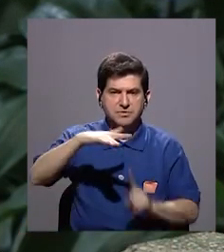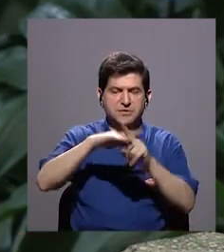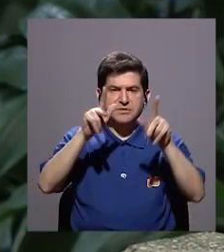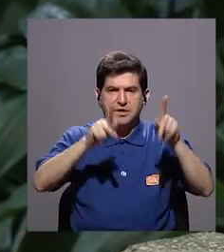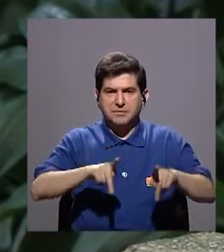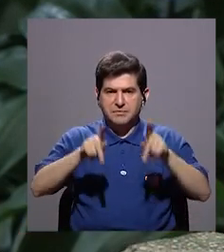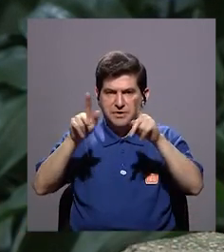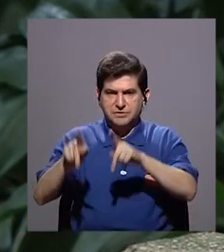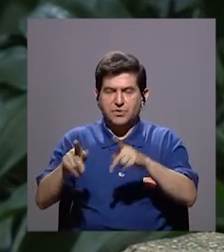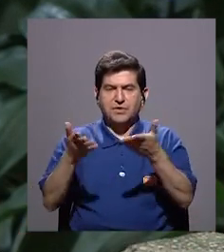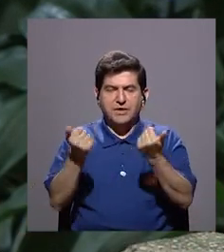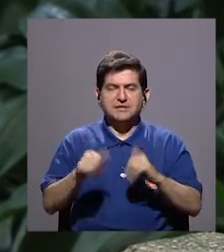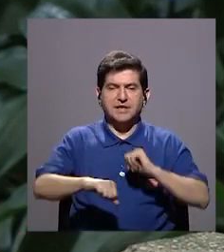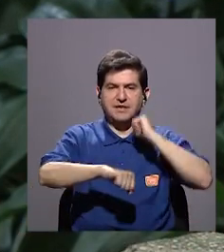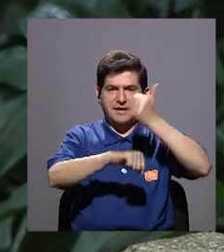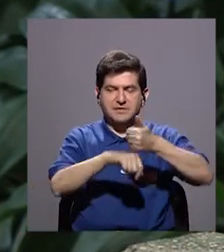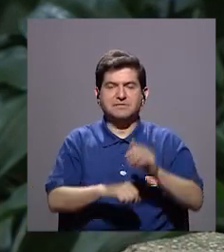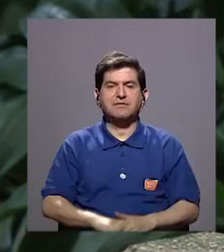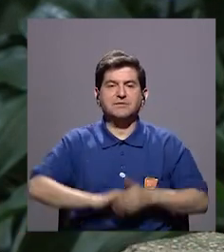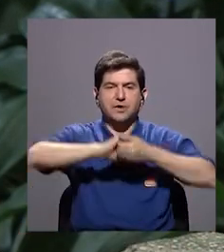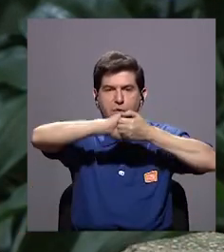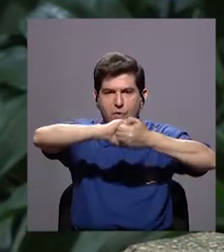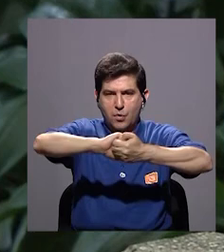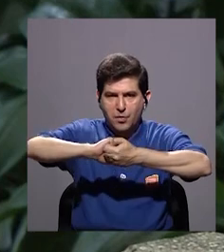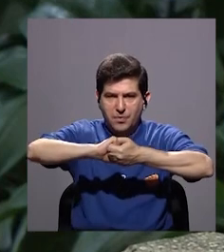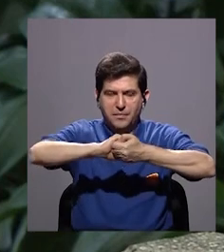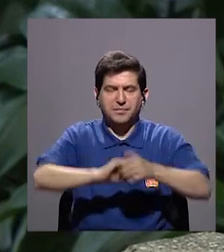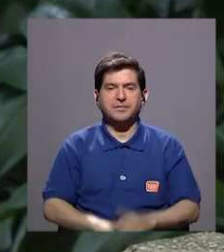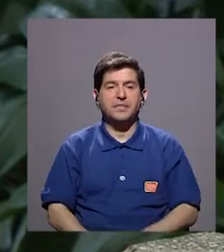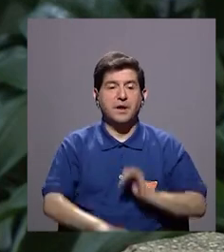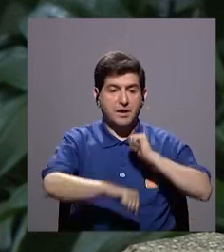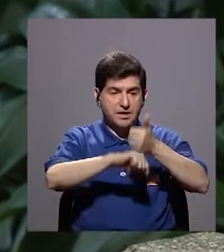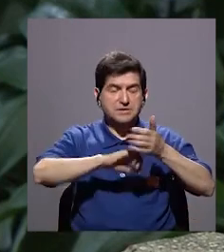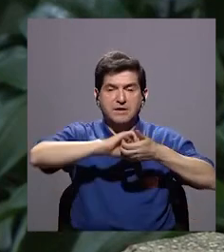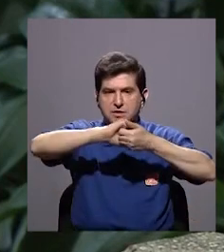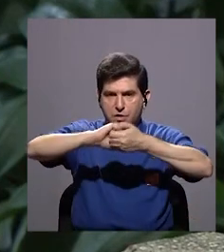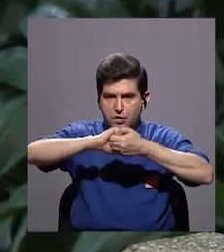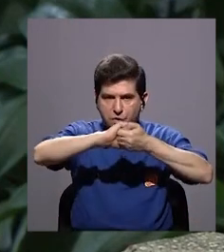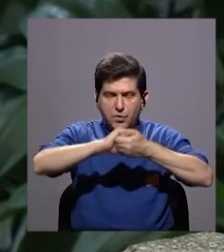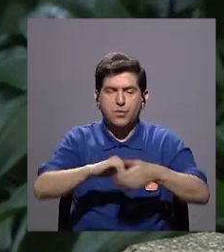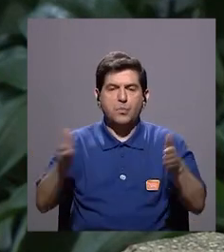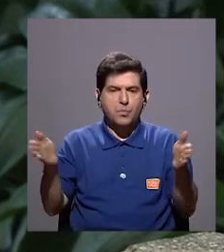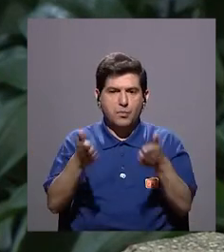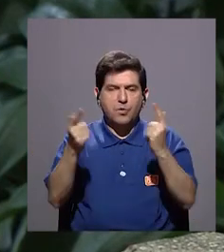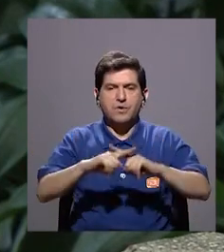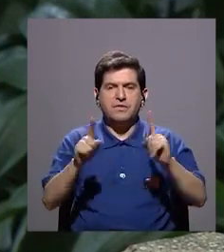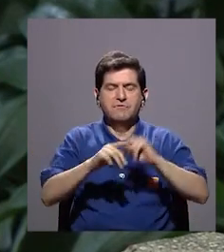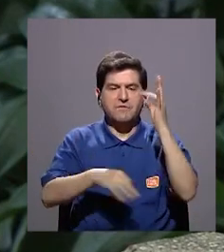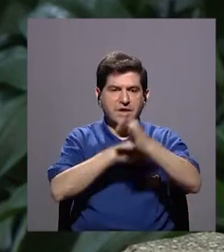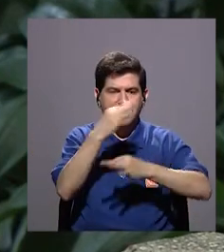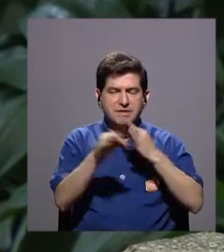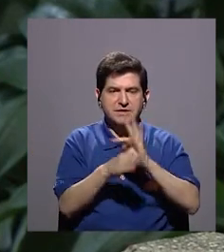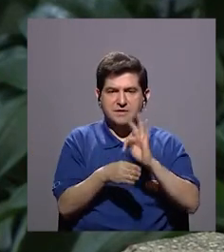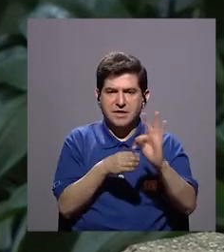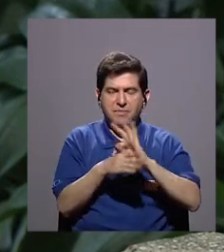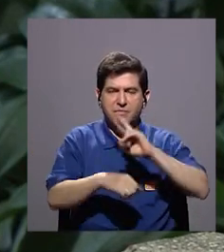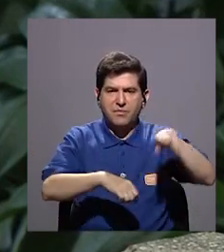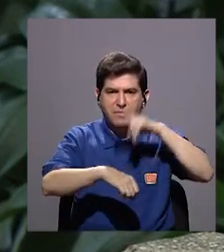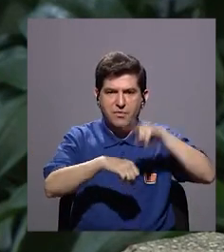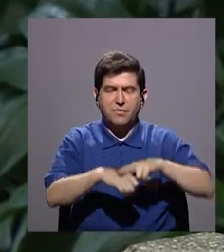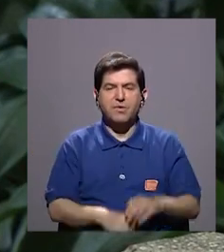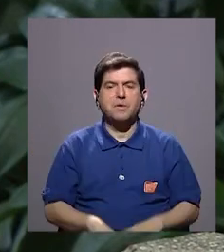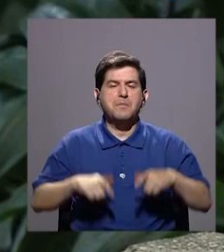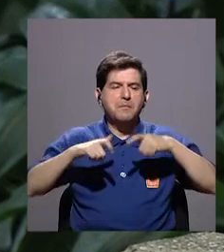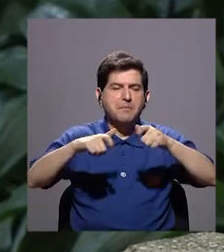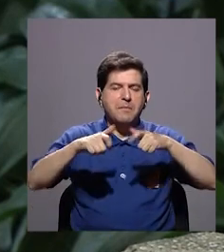a surgir gente que quería conformar una cooperativa. Formamos una cooperativa para promover diferentes terapias naturales,